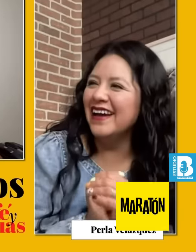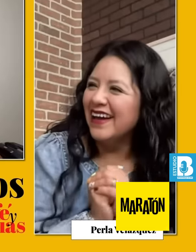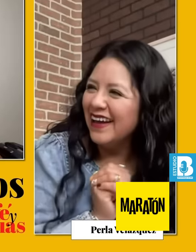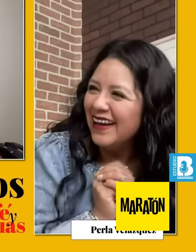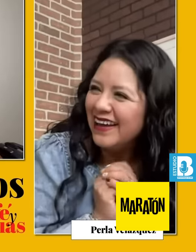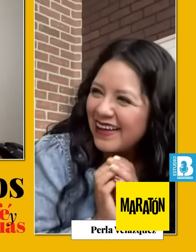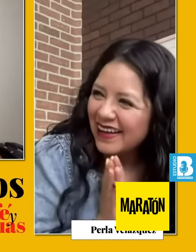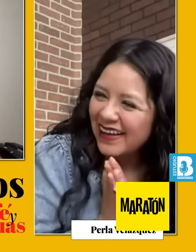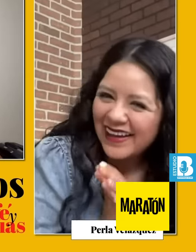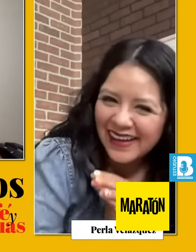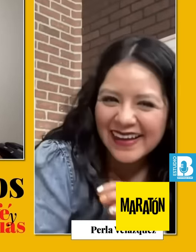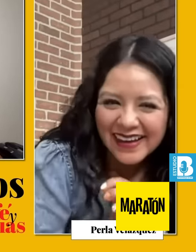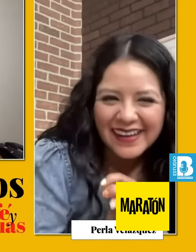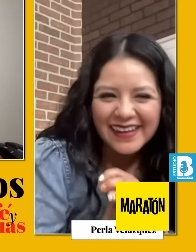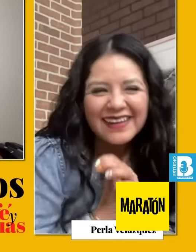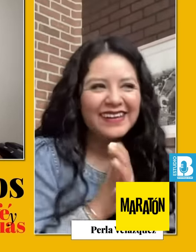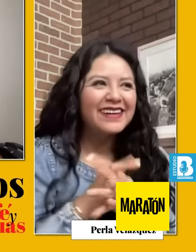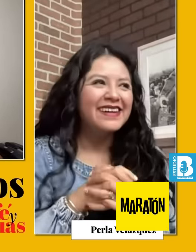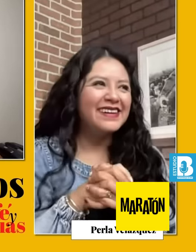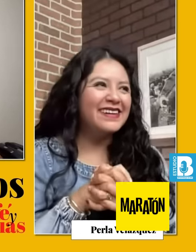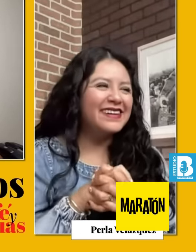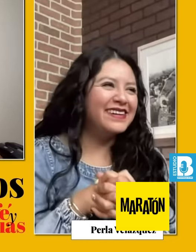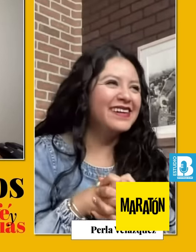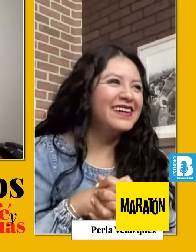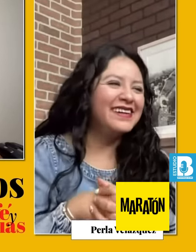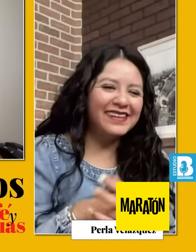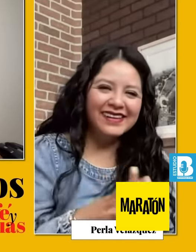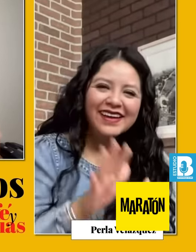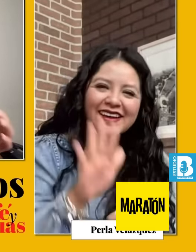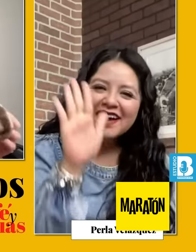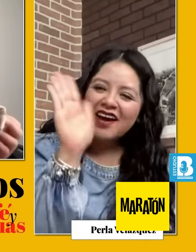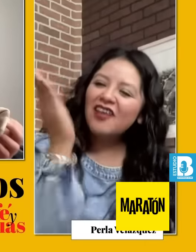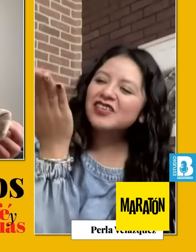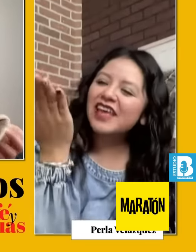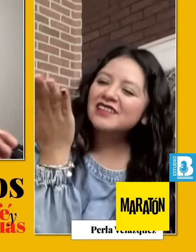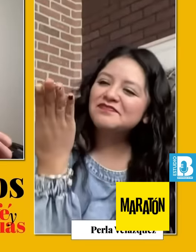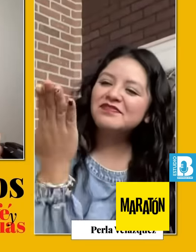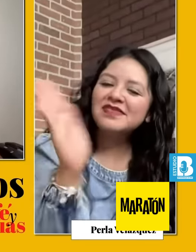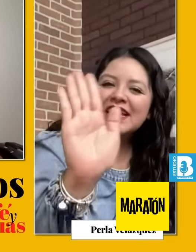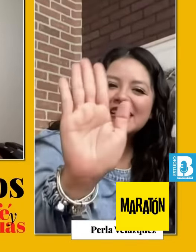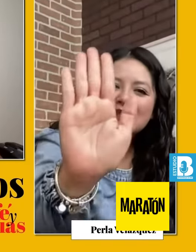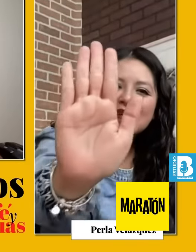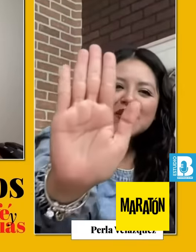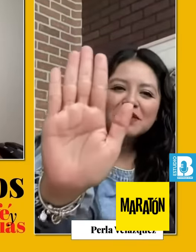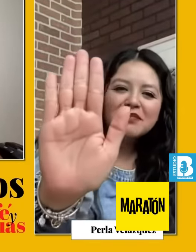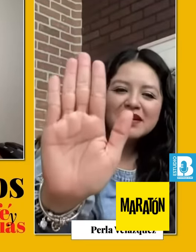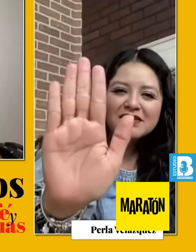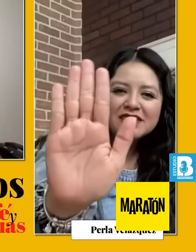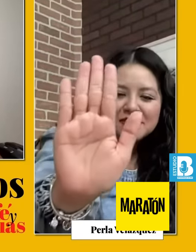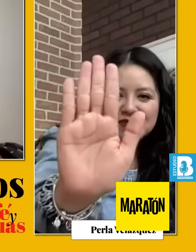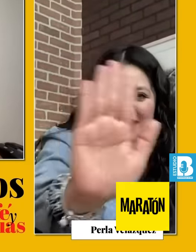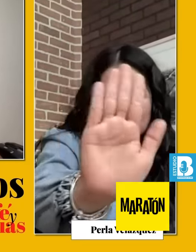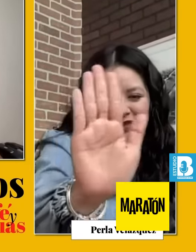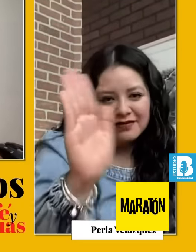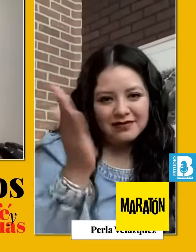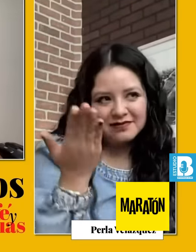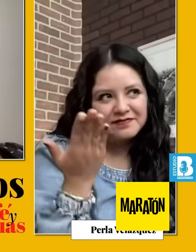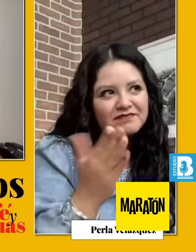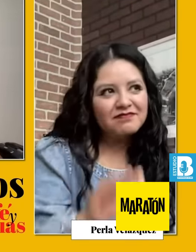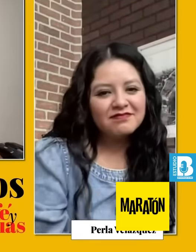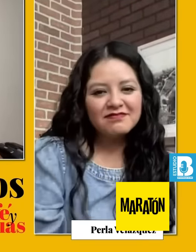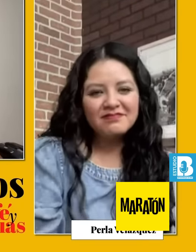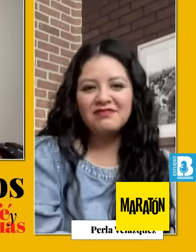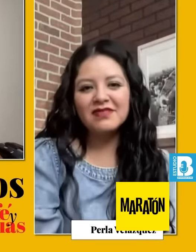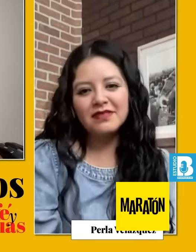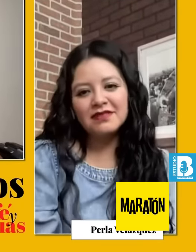eh los calcetines de reforma y medio o sea del tamaño de mi mano es mi piecito